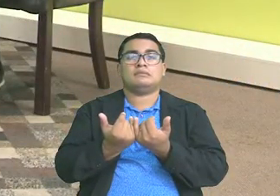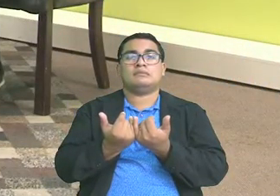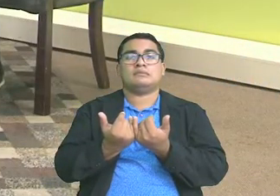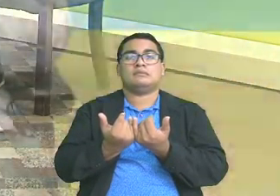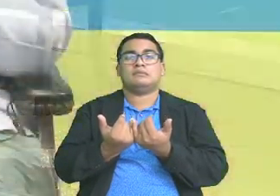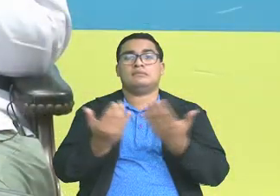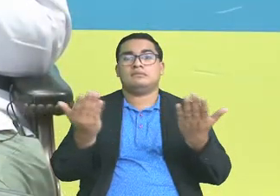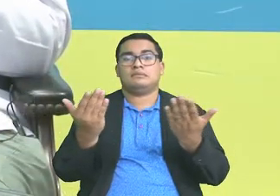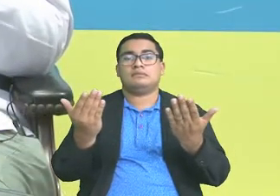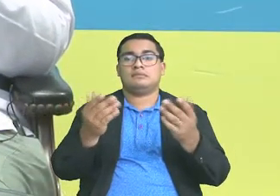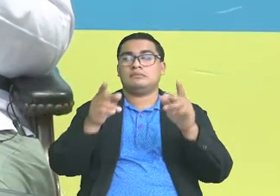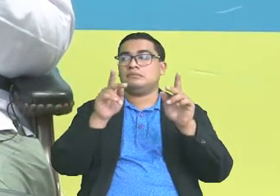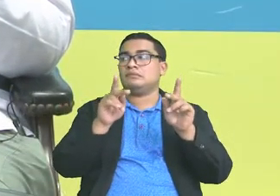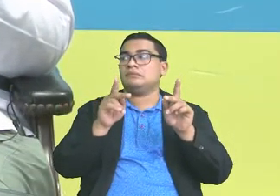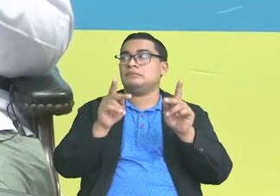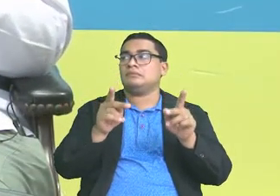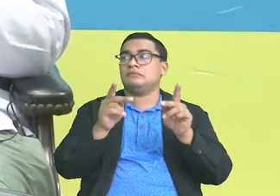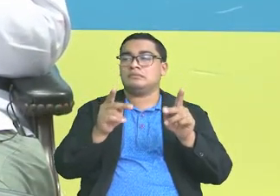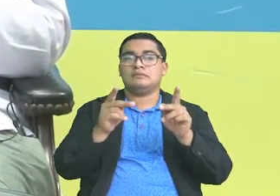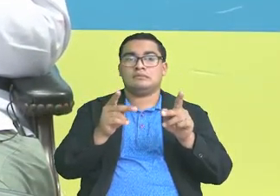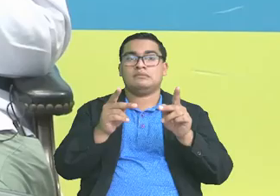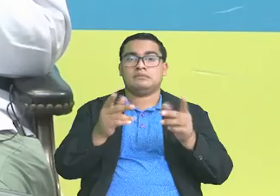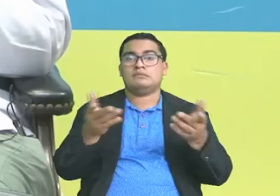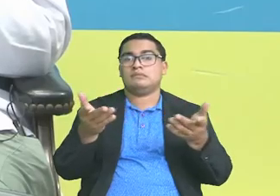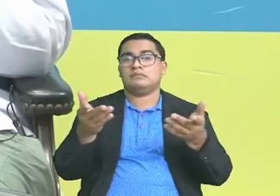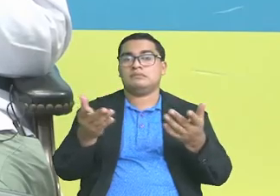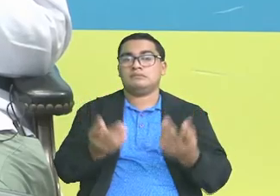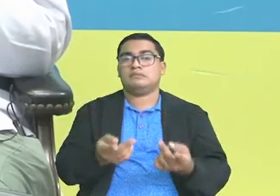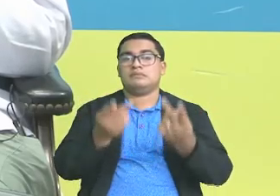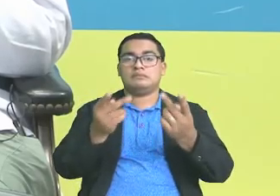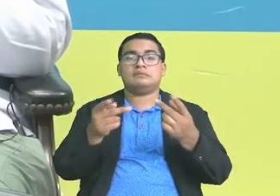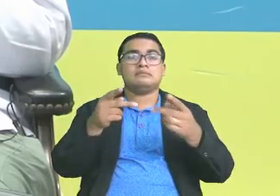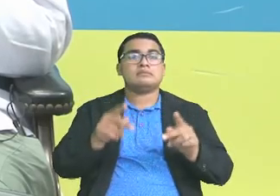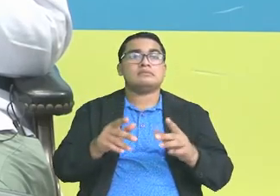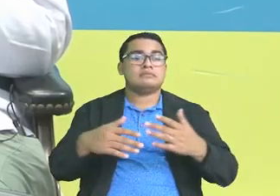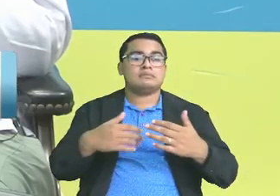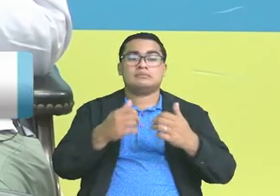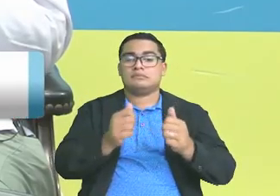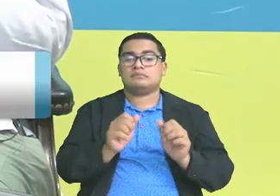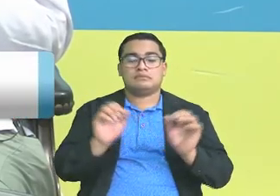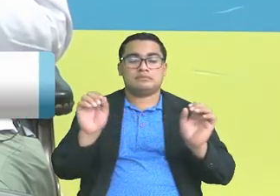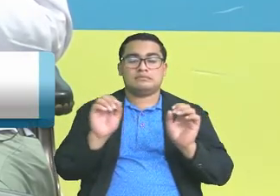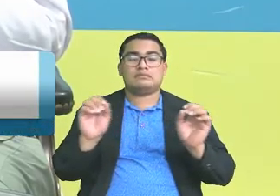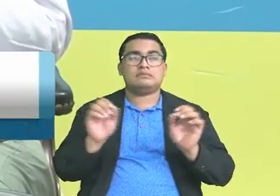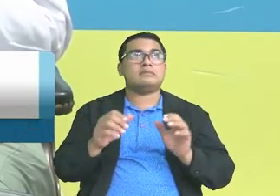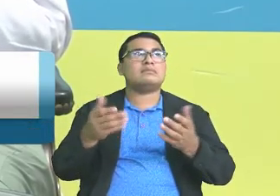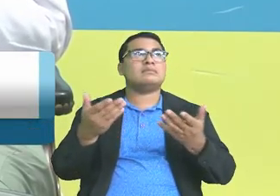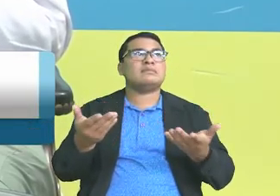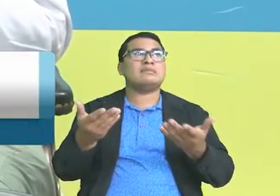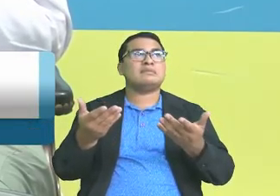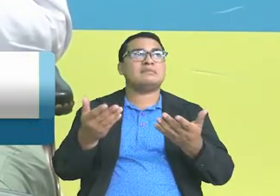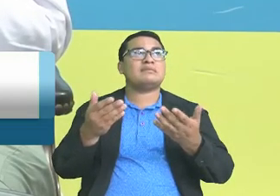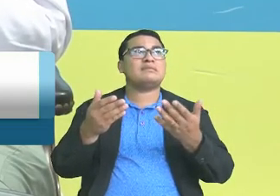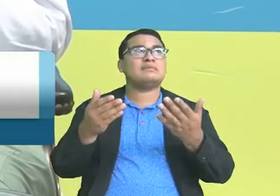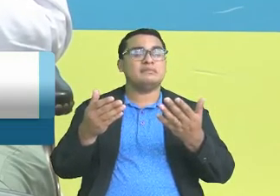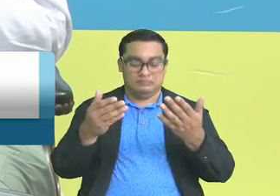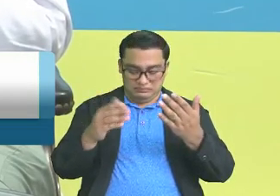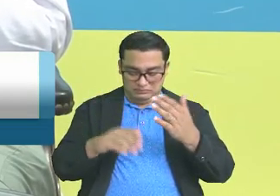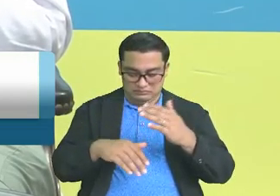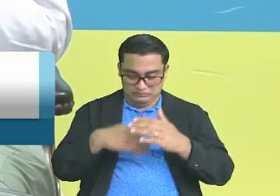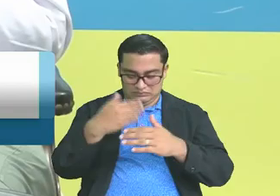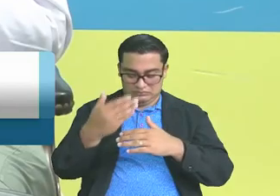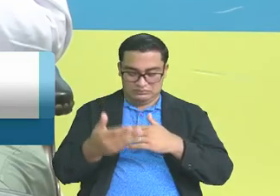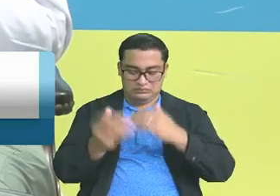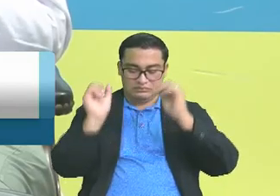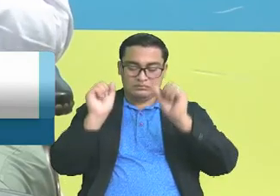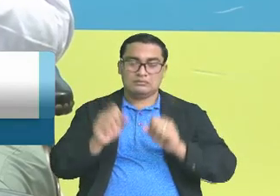Donde el paciente sobrevive, pero no se recupera, y entonces posteriormente va a estar expuesto